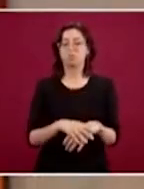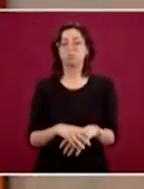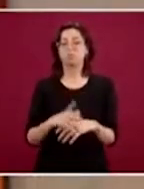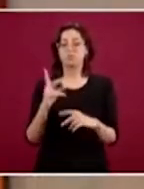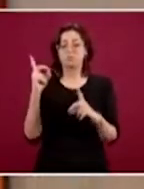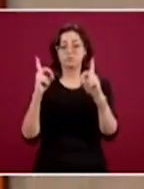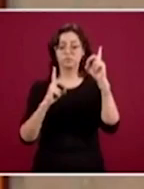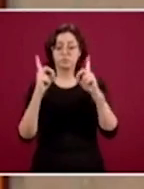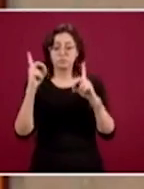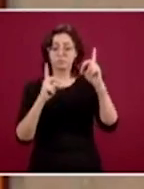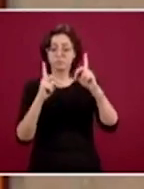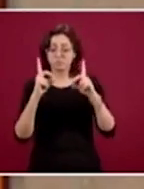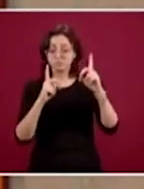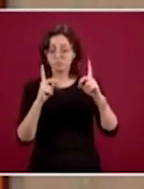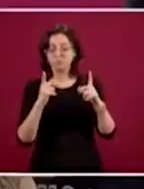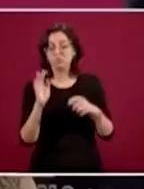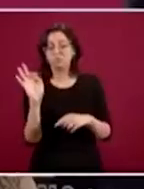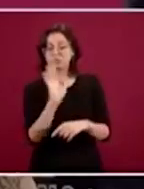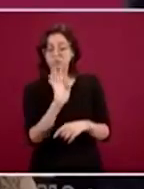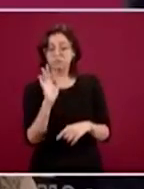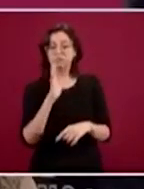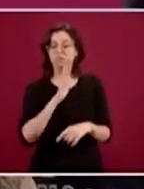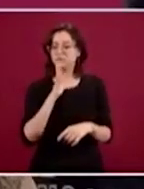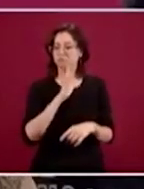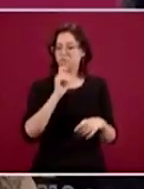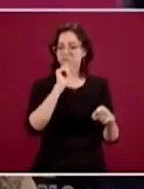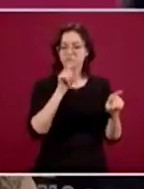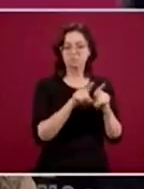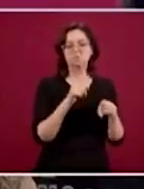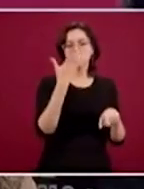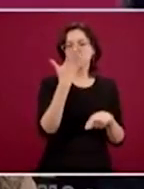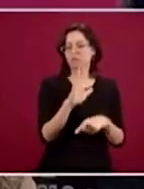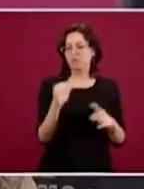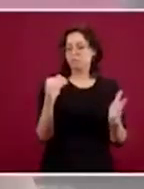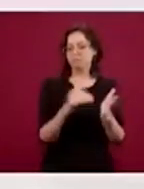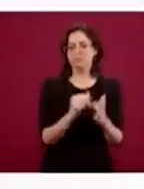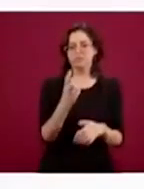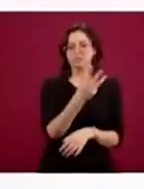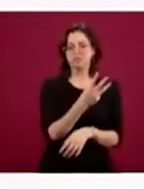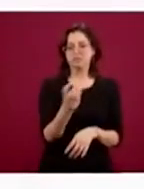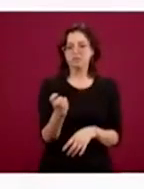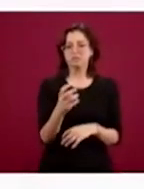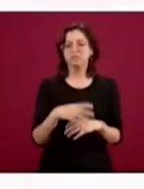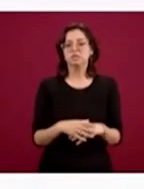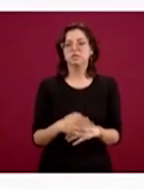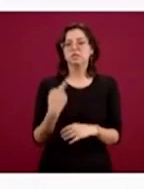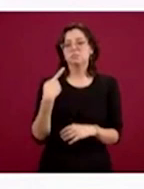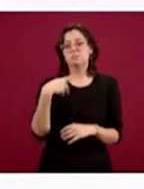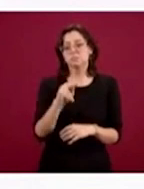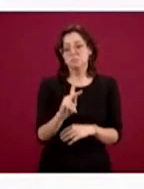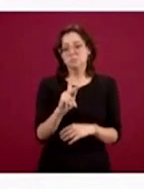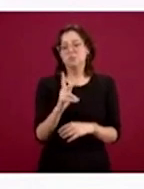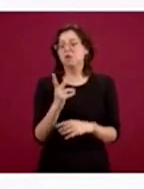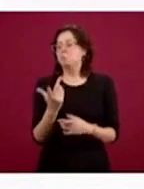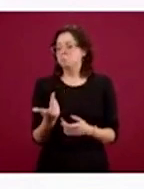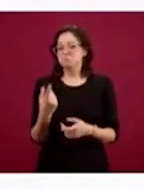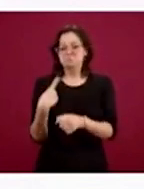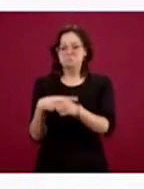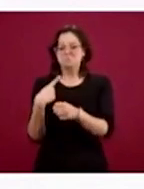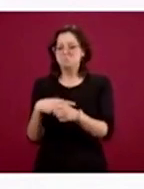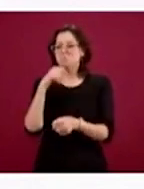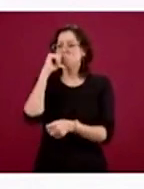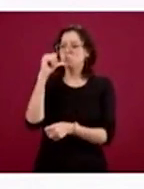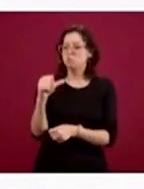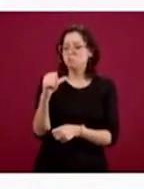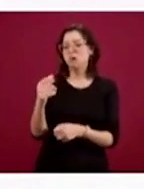se mantiene más o menos similar a la que observamos ayer 10.300 sin embargo las cifras negativos si se incrementa a casi